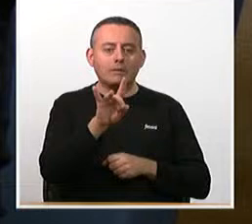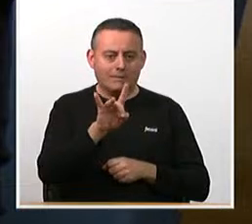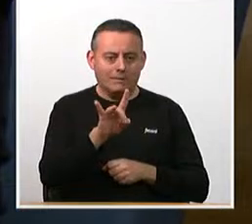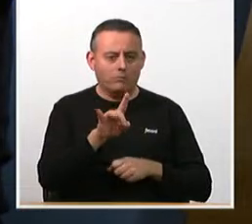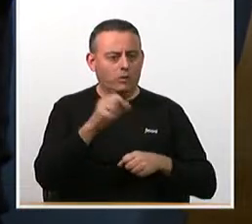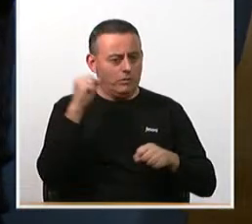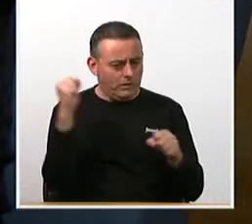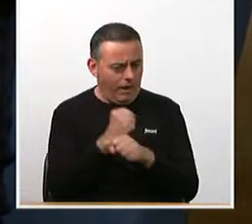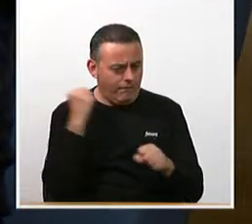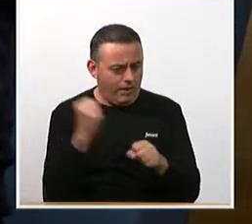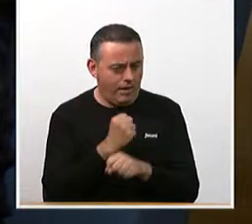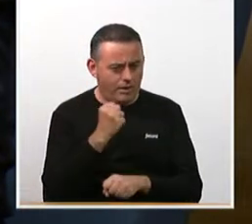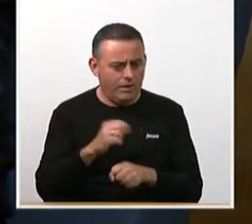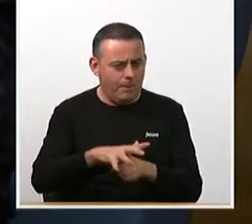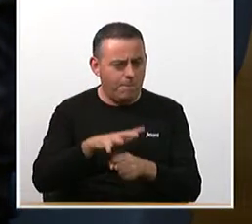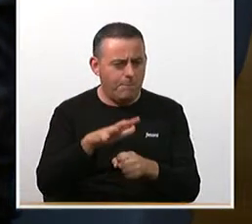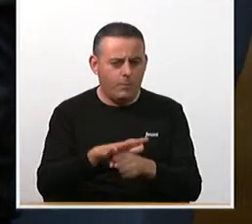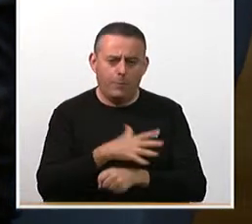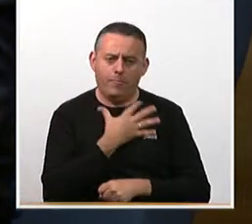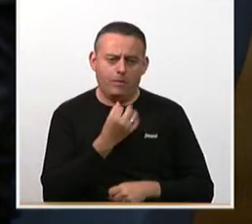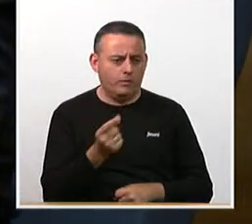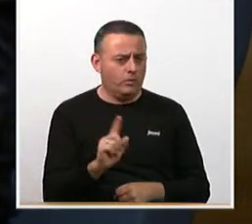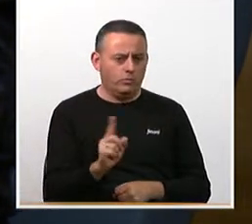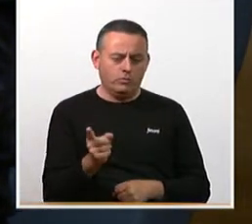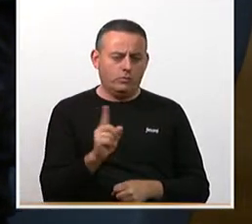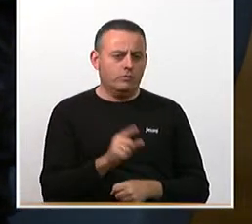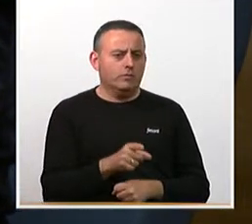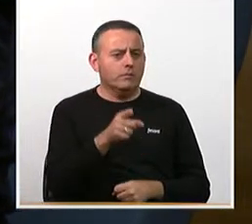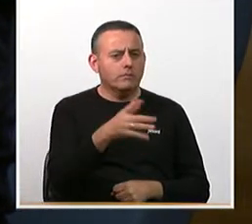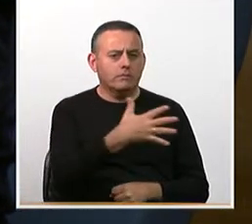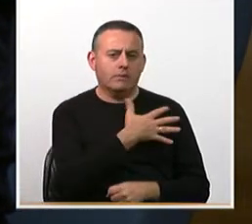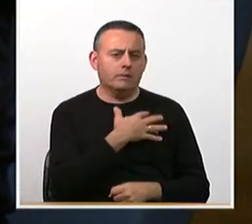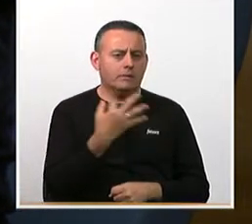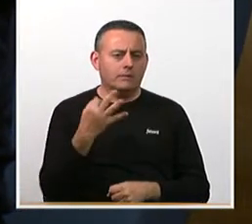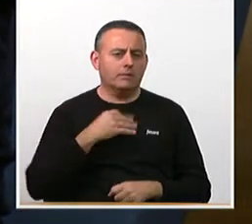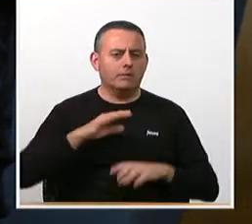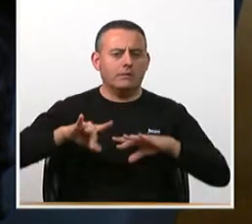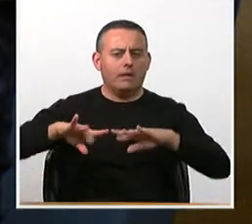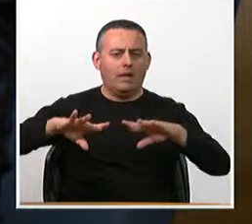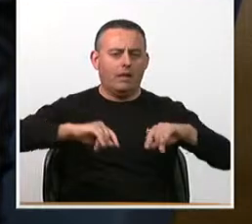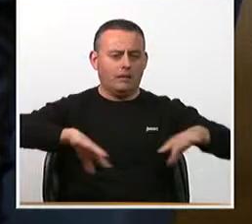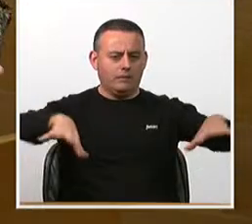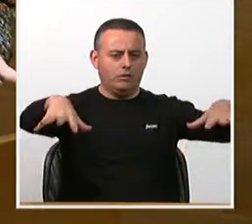agrar el Camp a el que agrada es pose terres